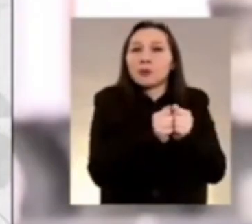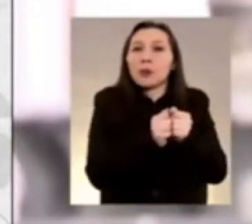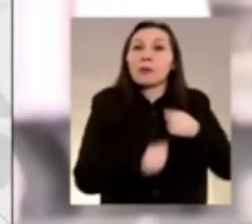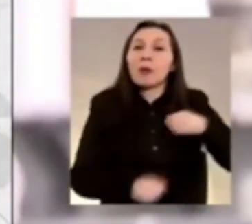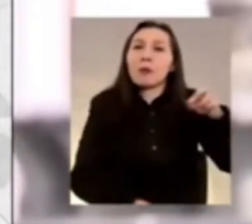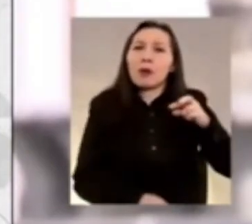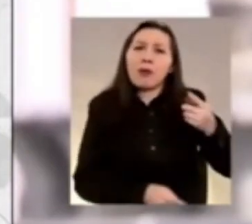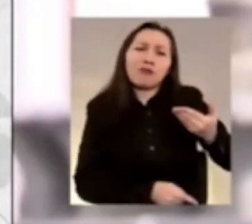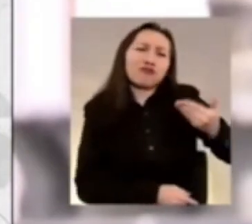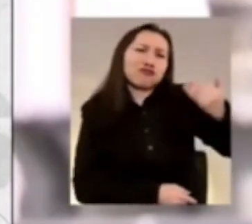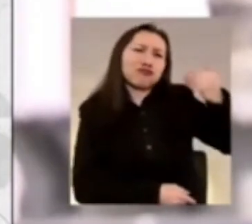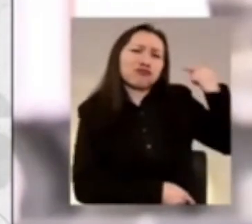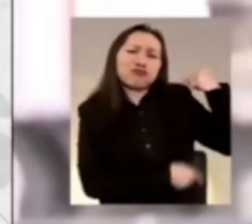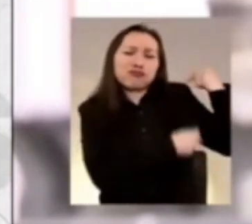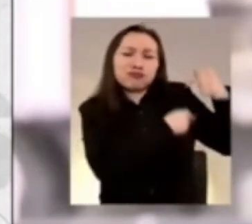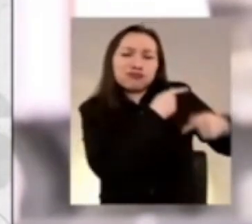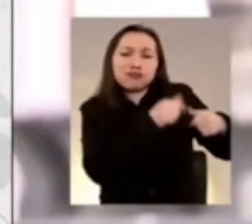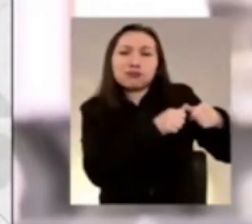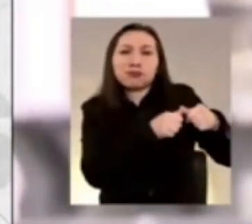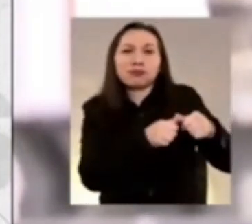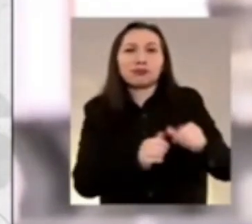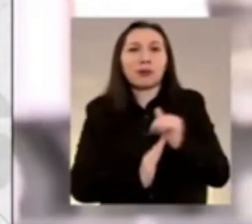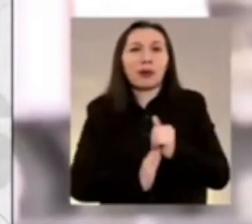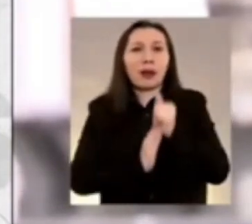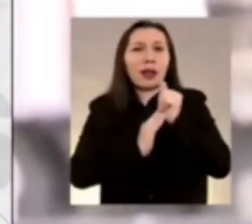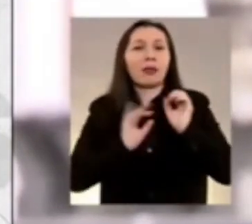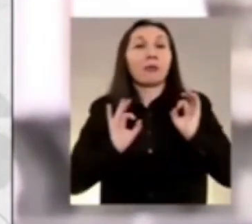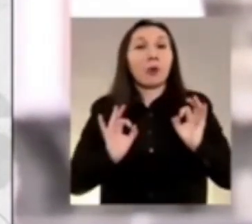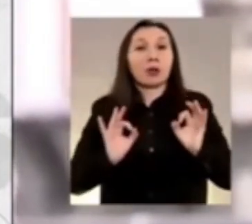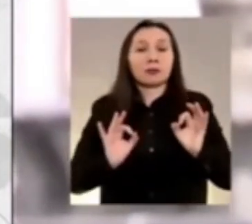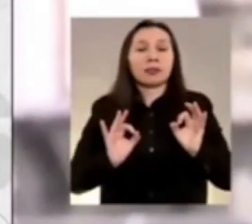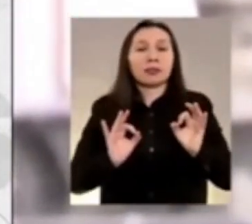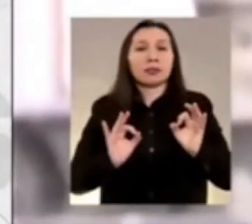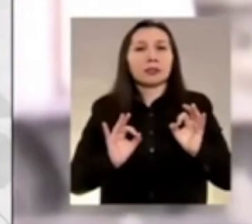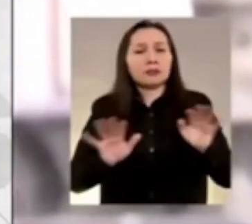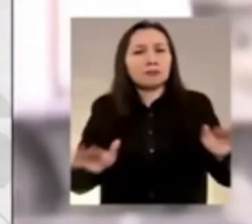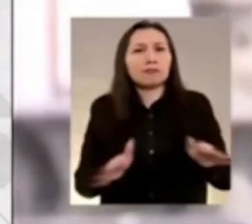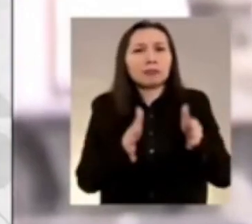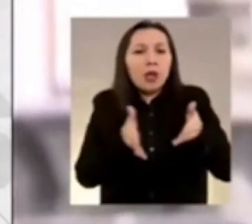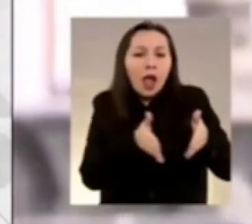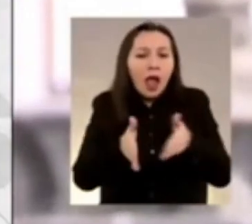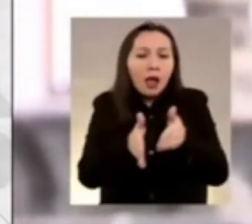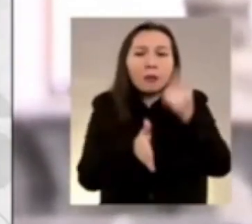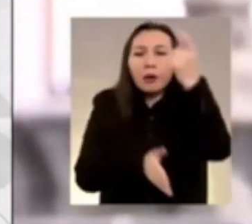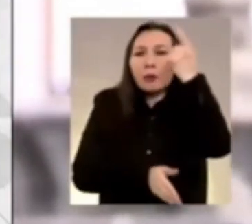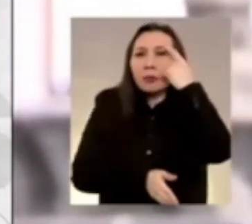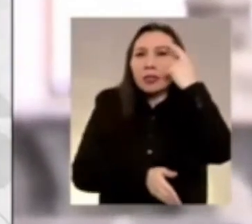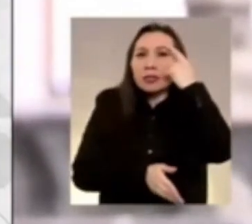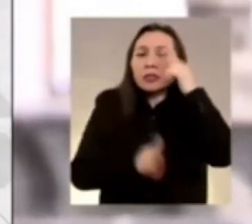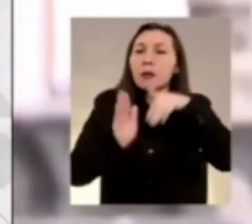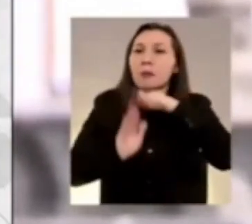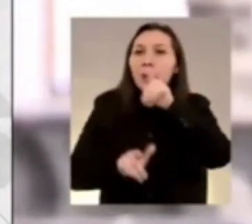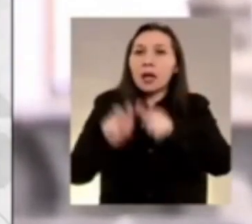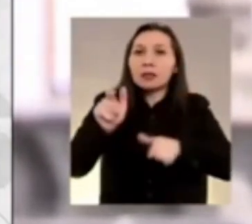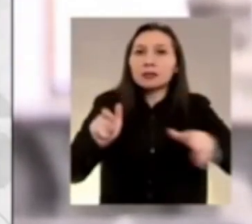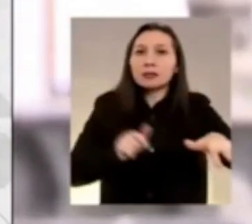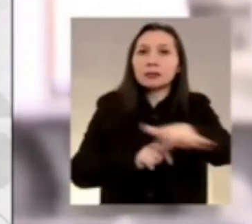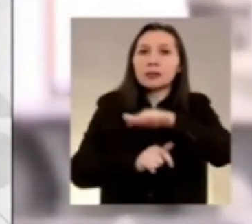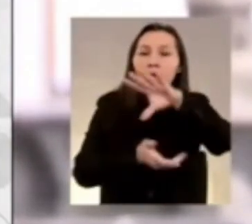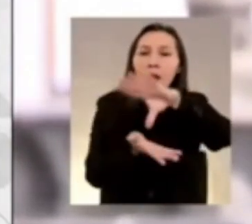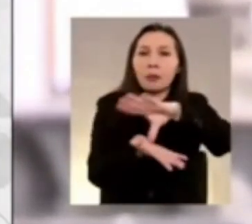una larga trayectoria de un liderazgo muy especial. Forjó un camino pensando en las mayorías del